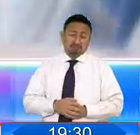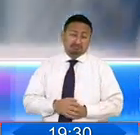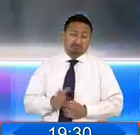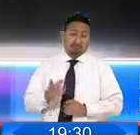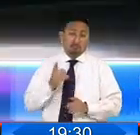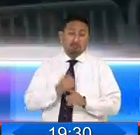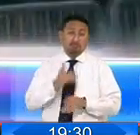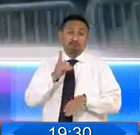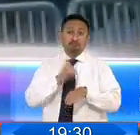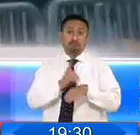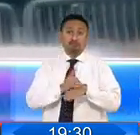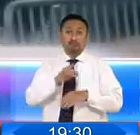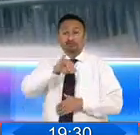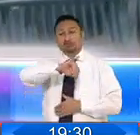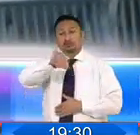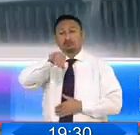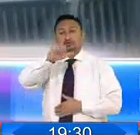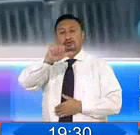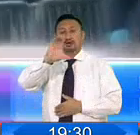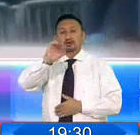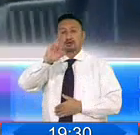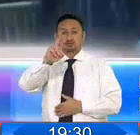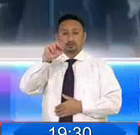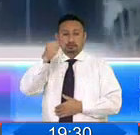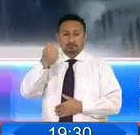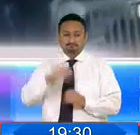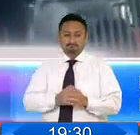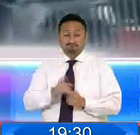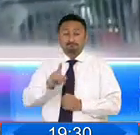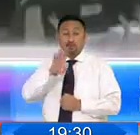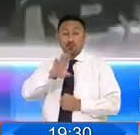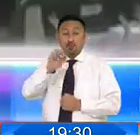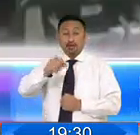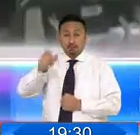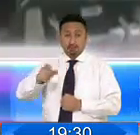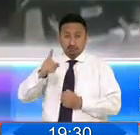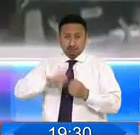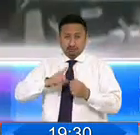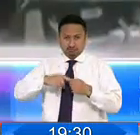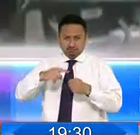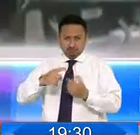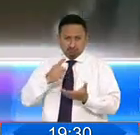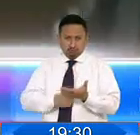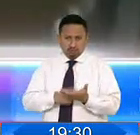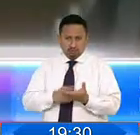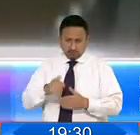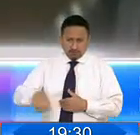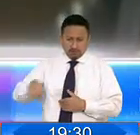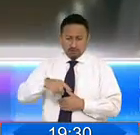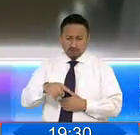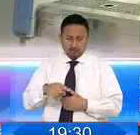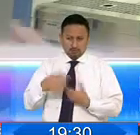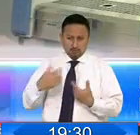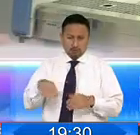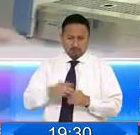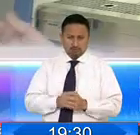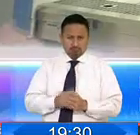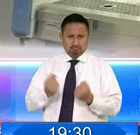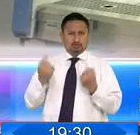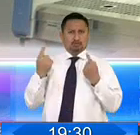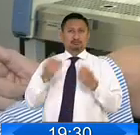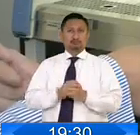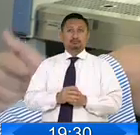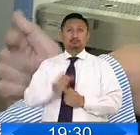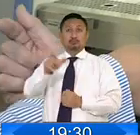lo cual el doctor Jacobus de Guar efectuó un pequeño estudio entre 40 ciudadanos de la capital, cuyos hallazgos fueron sorpresivos. La gente que